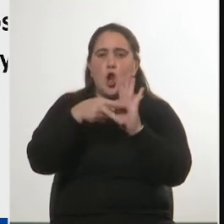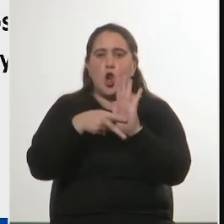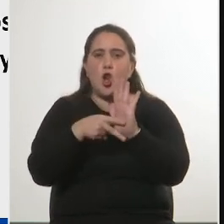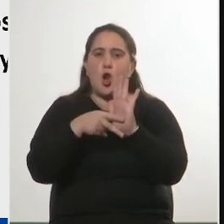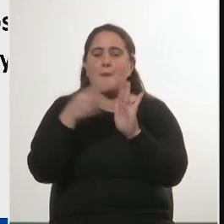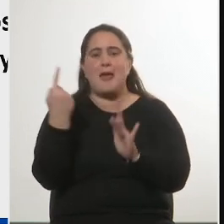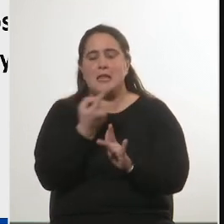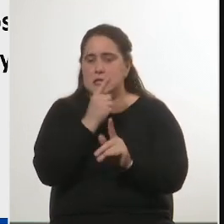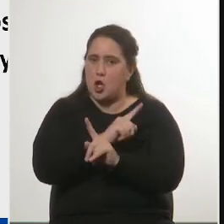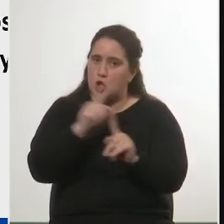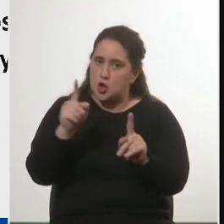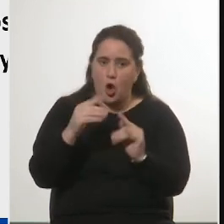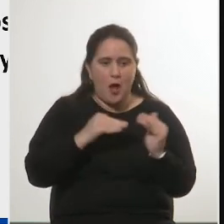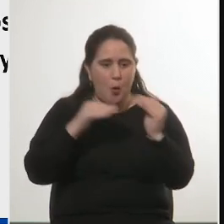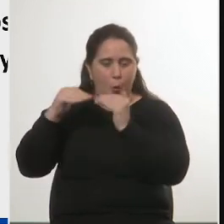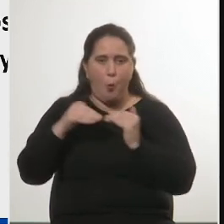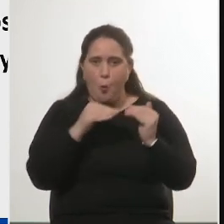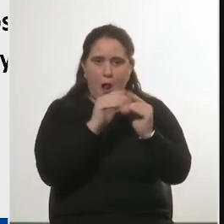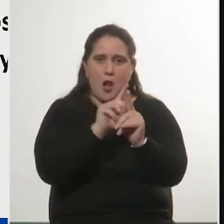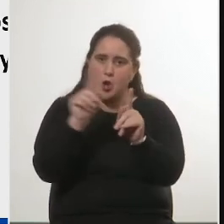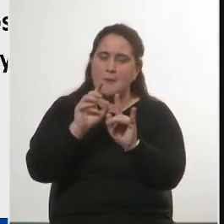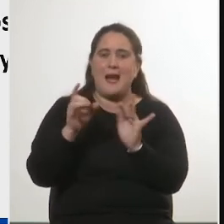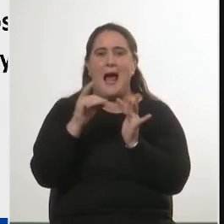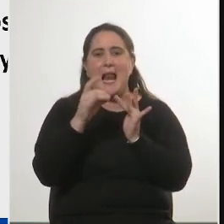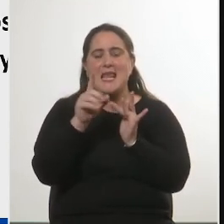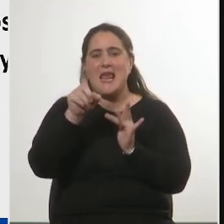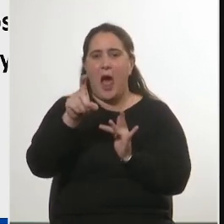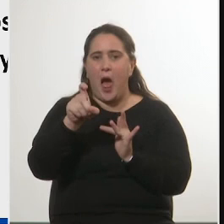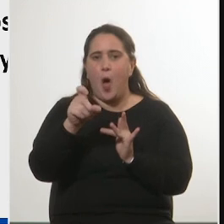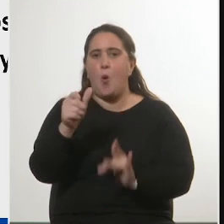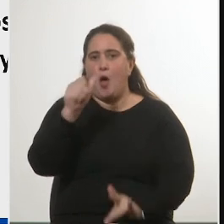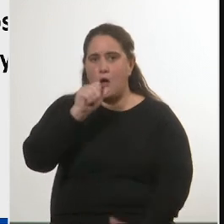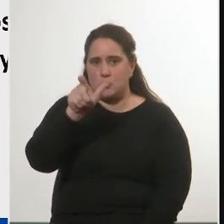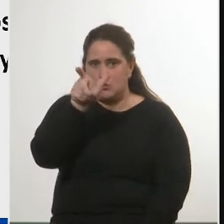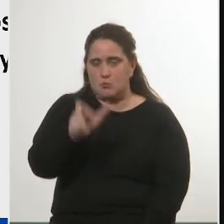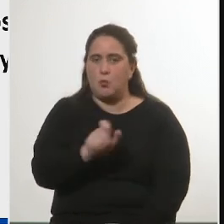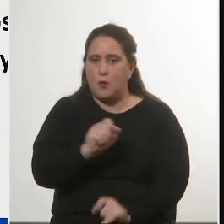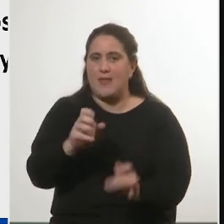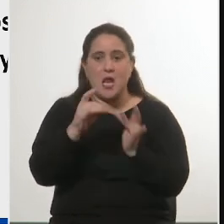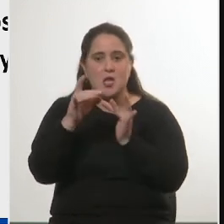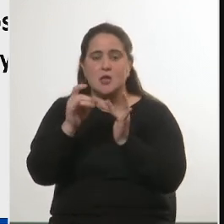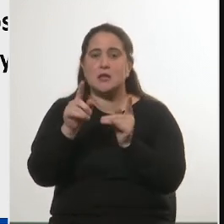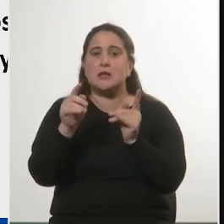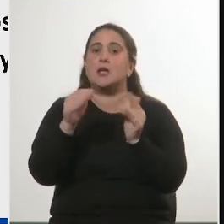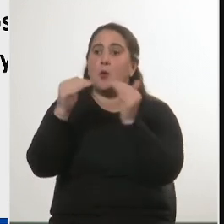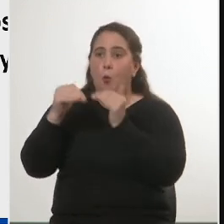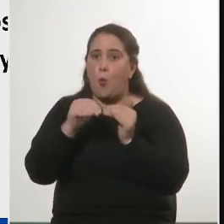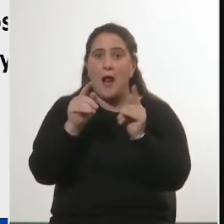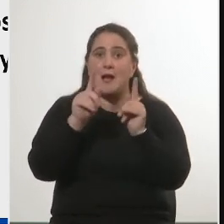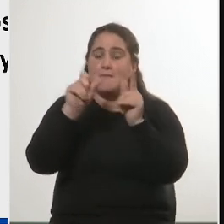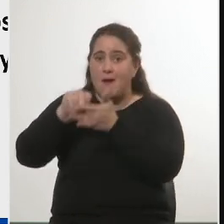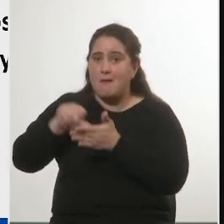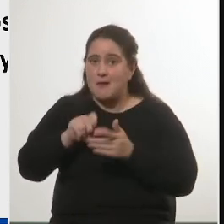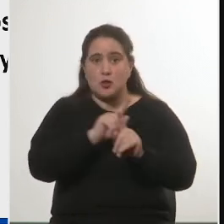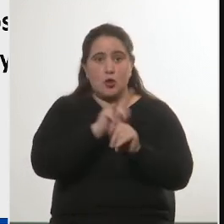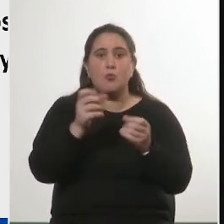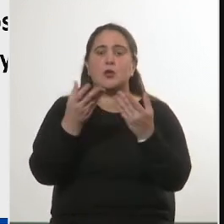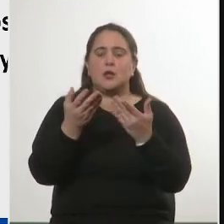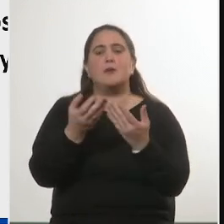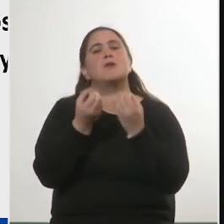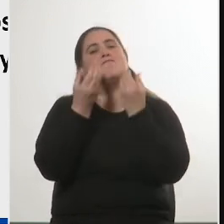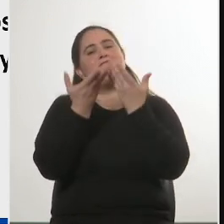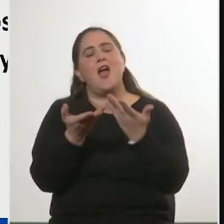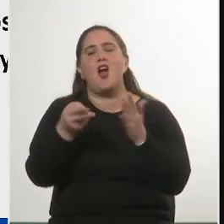normas internacionales homogéneas para la calidad del agua de consumo humano es que es preferible establecer normas